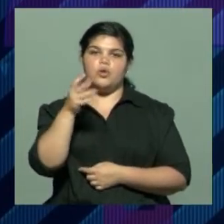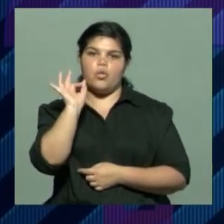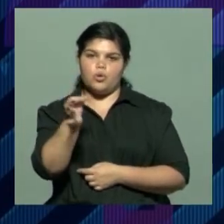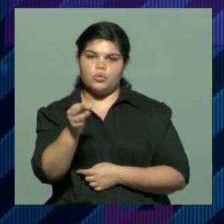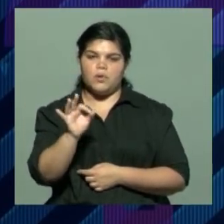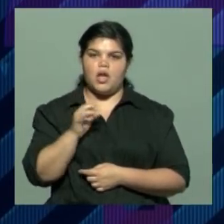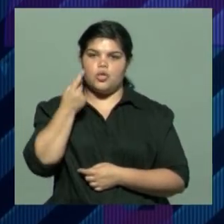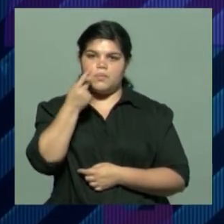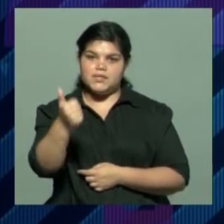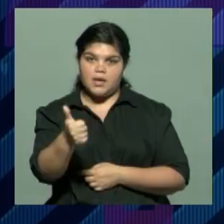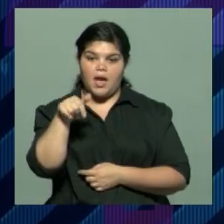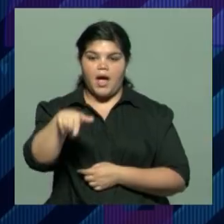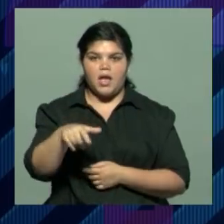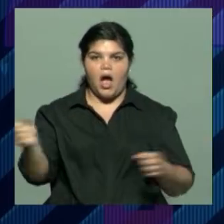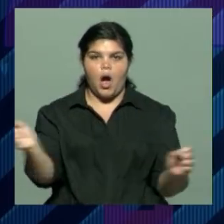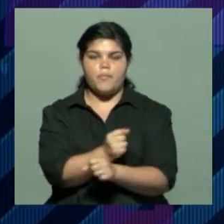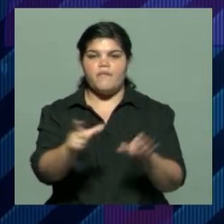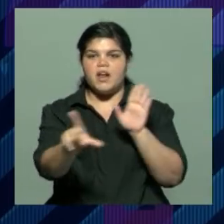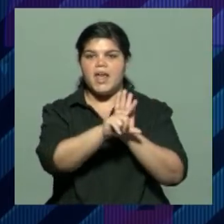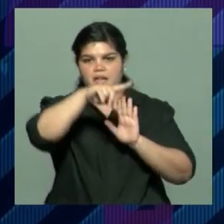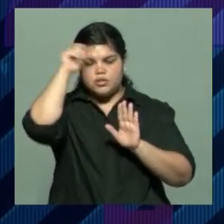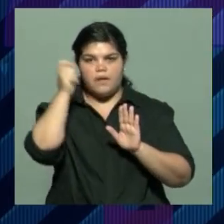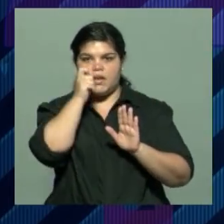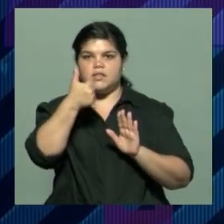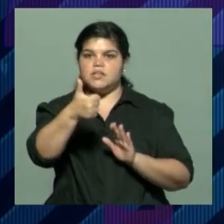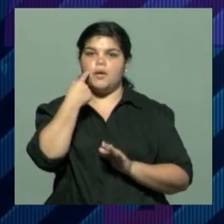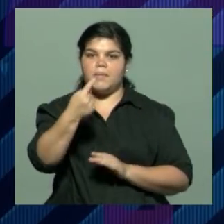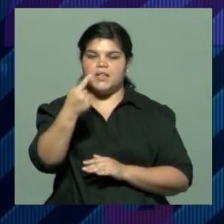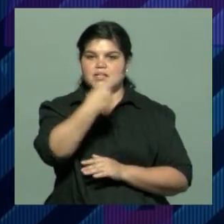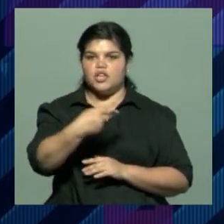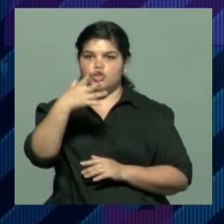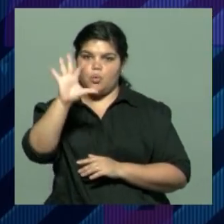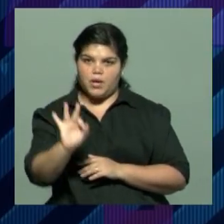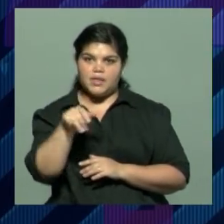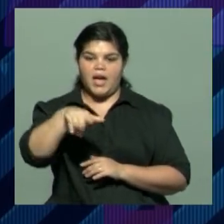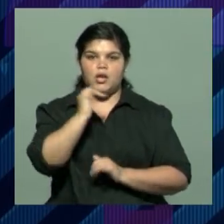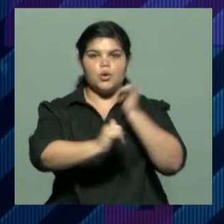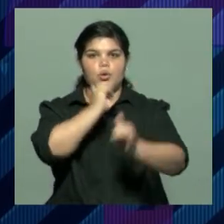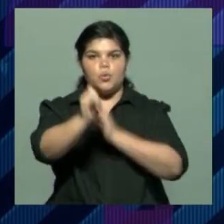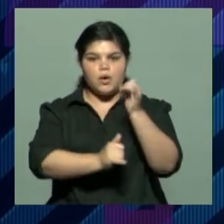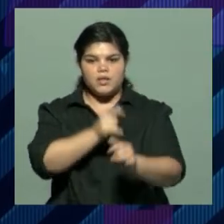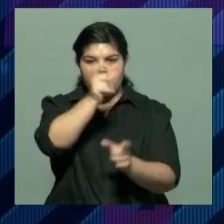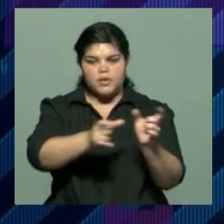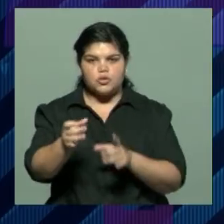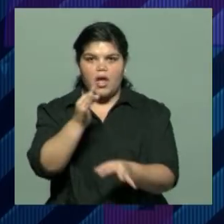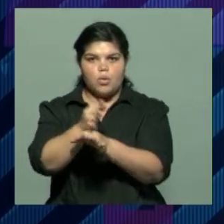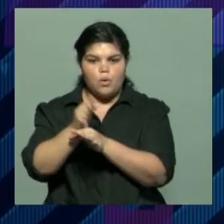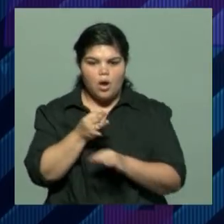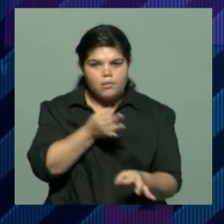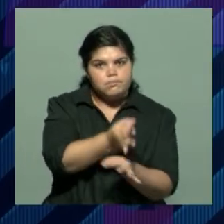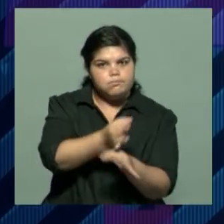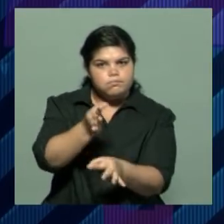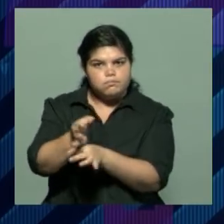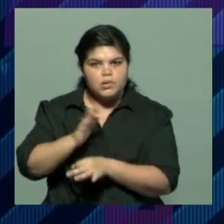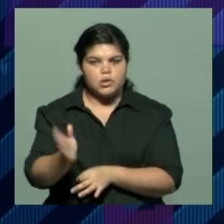2006 se sancionó la Ley Nacional 26.150, que establece que todos los educandos tienen derecho a recibir